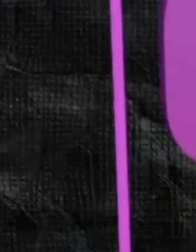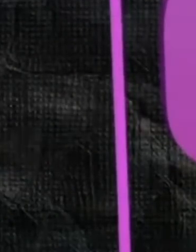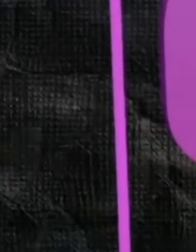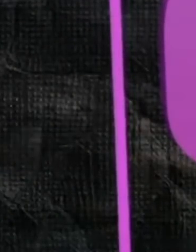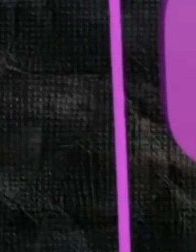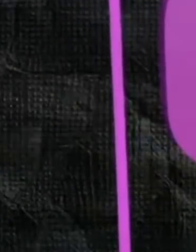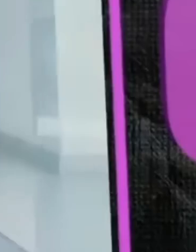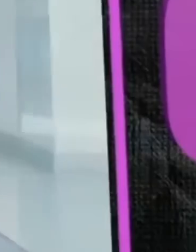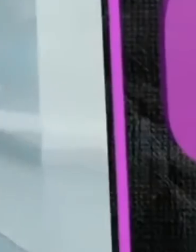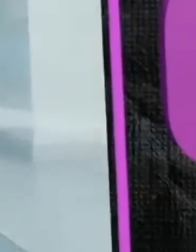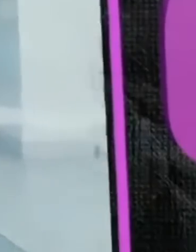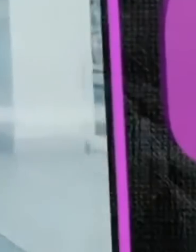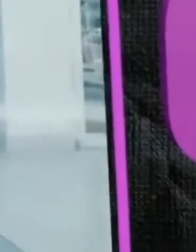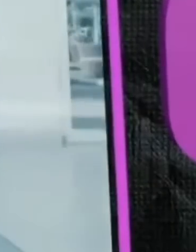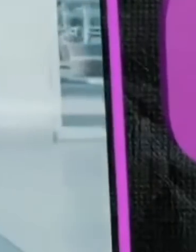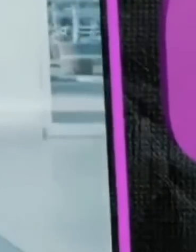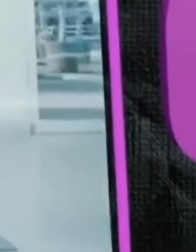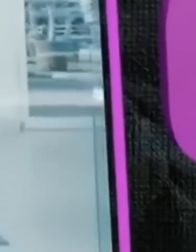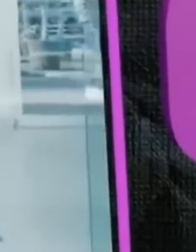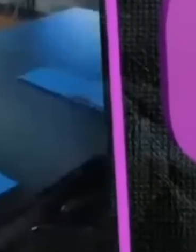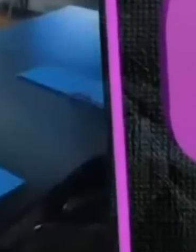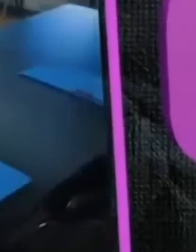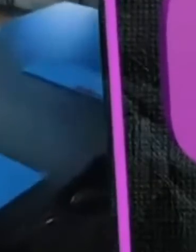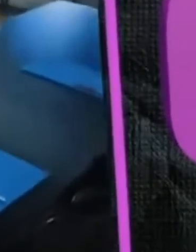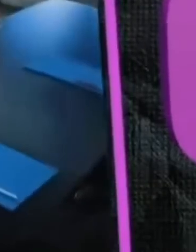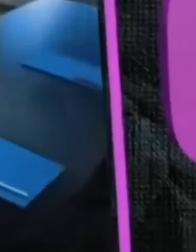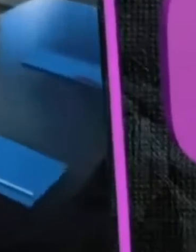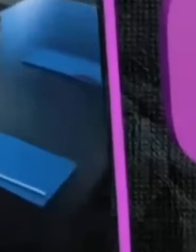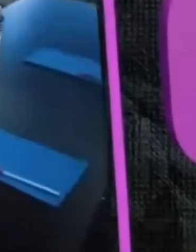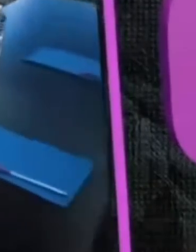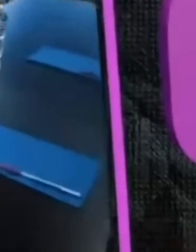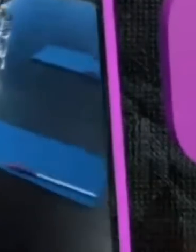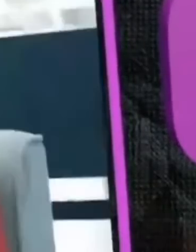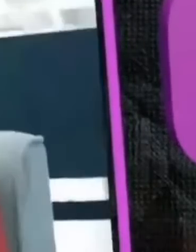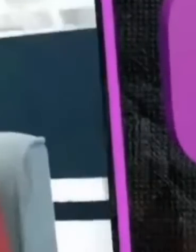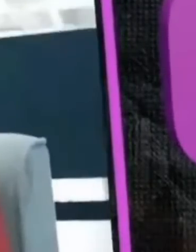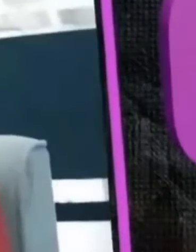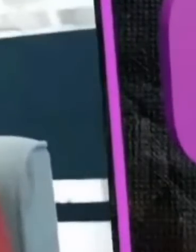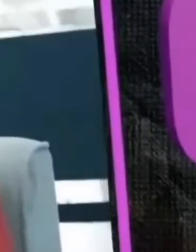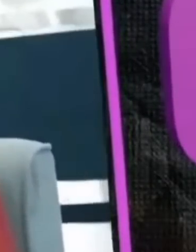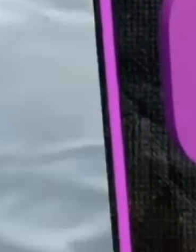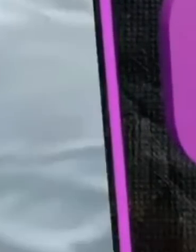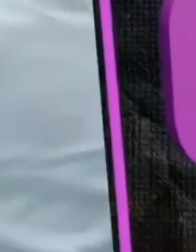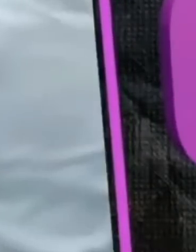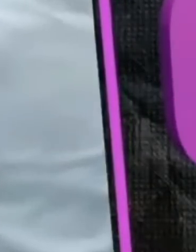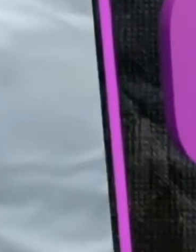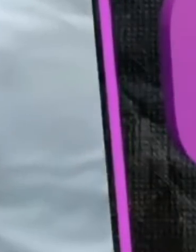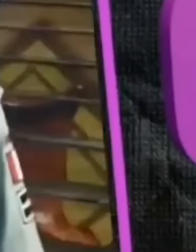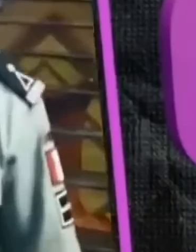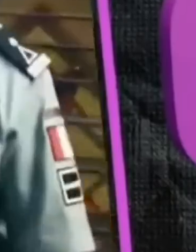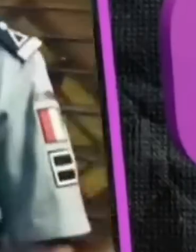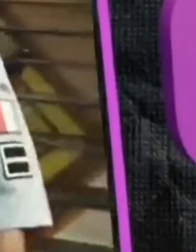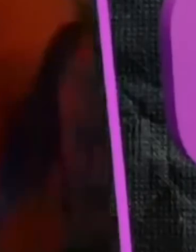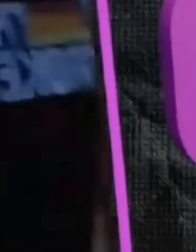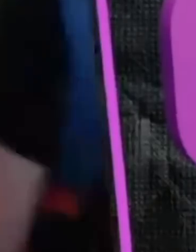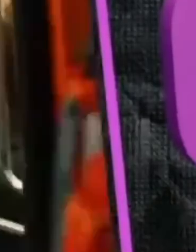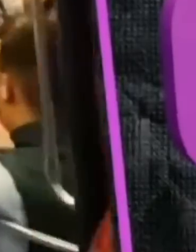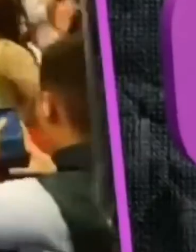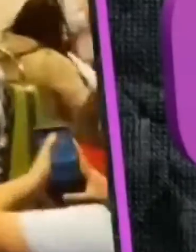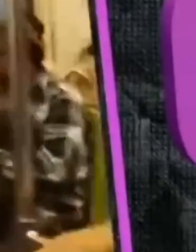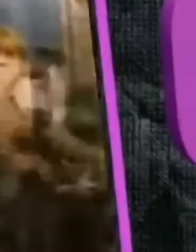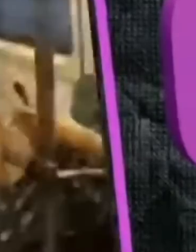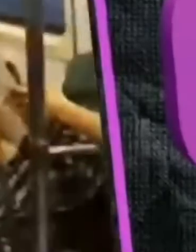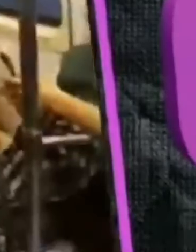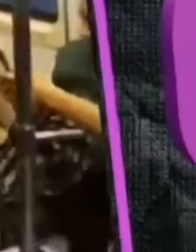protección al espacio aéreo, la Ley General en materia de humanidades, ciencias, tecnologías e innovación, o la de Vías Generales